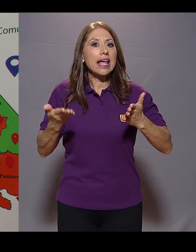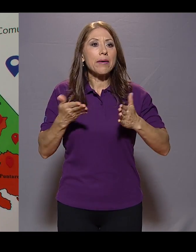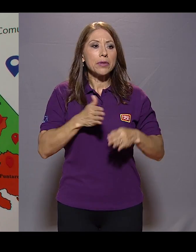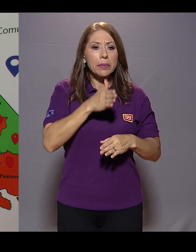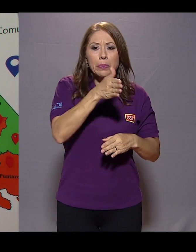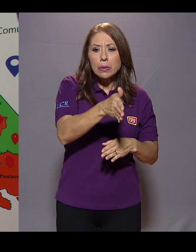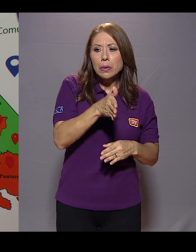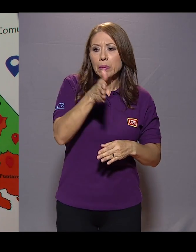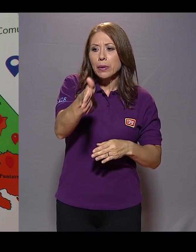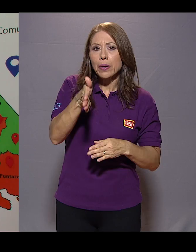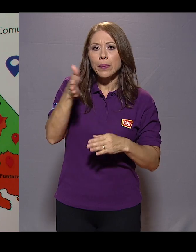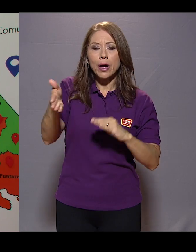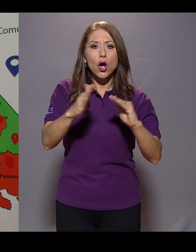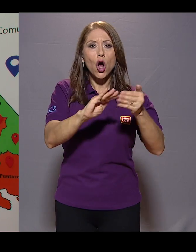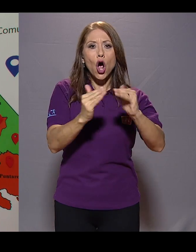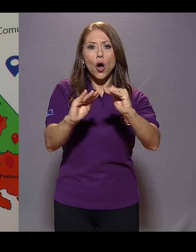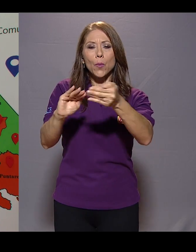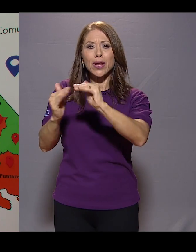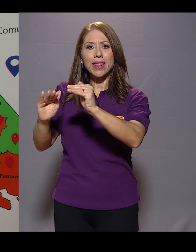comunidades precisamente